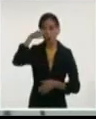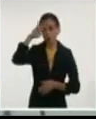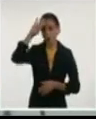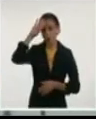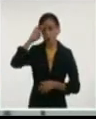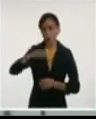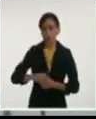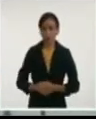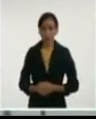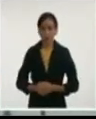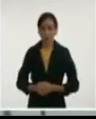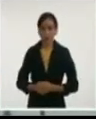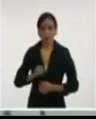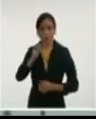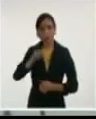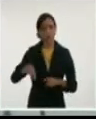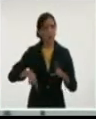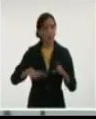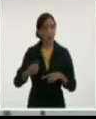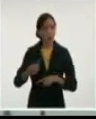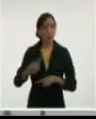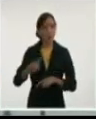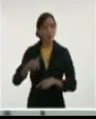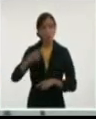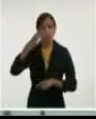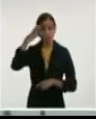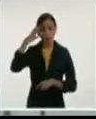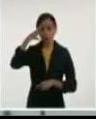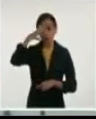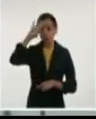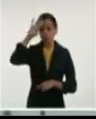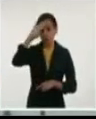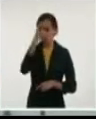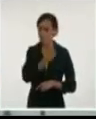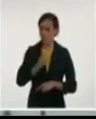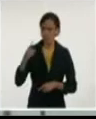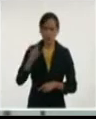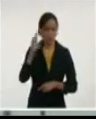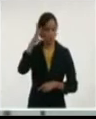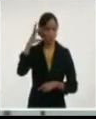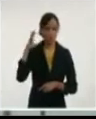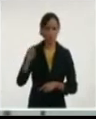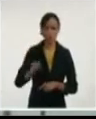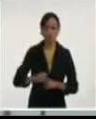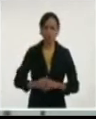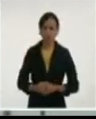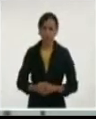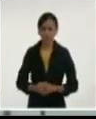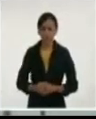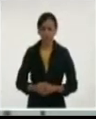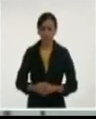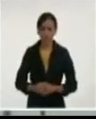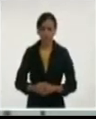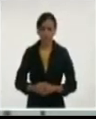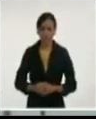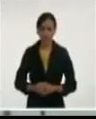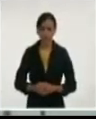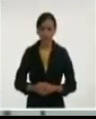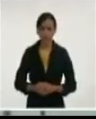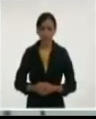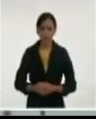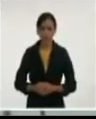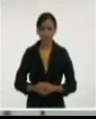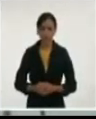contra odiadores, apátridas y vendepatrias, no nos entendemos. En nombre de la Unión de Jóvenes